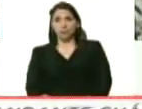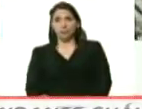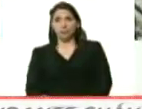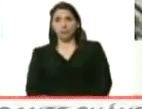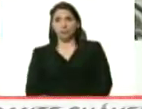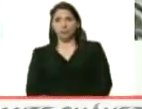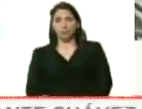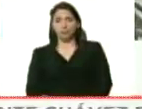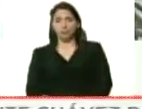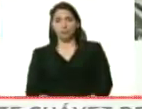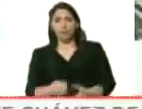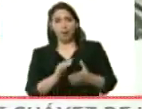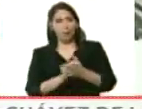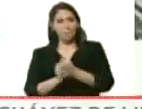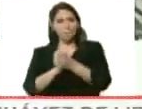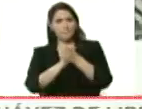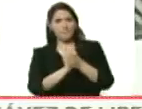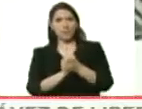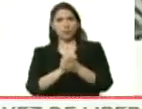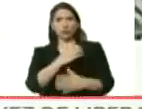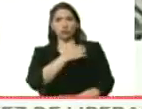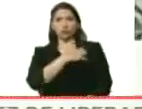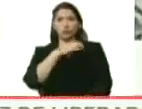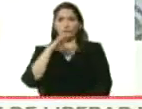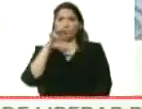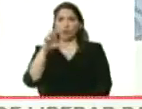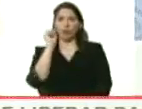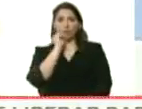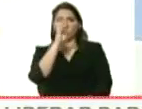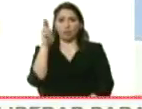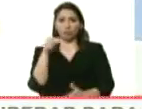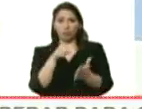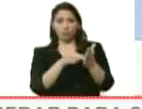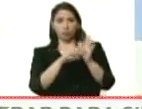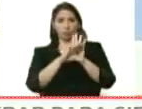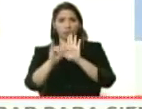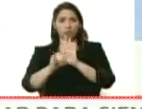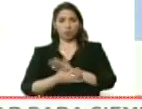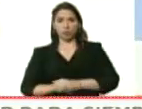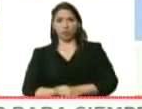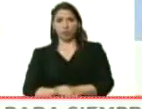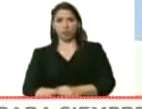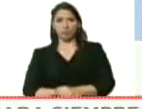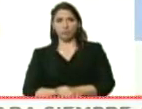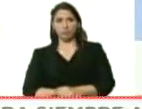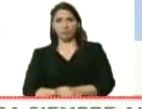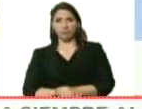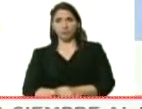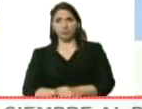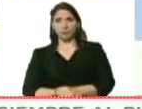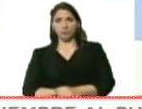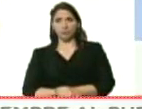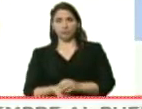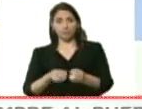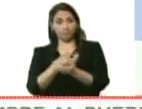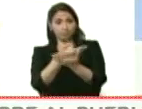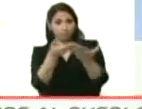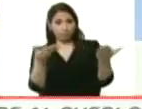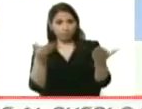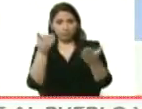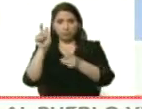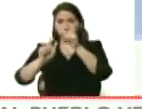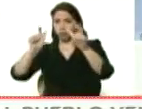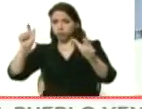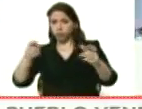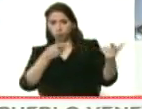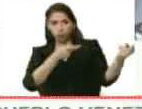Estimados compañeros de la soberana Asamblea Nacional Constituyente, distinguidas personalidades